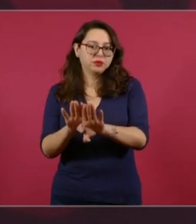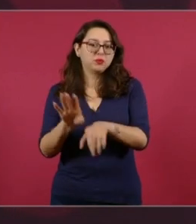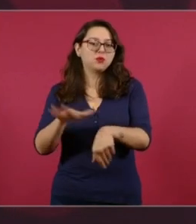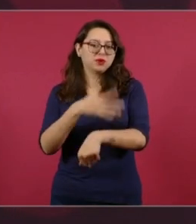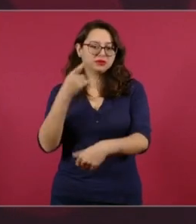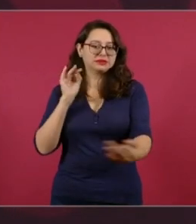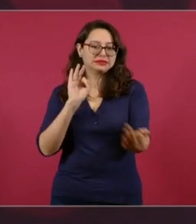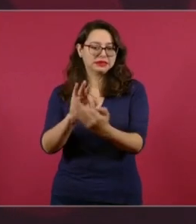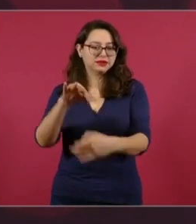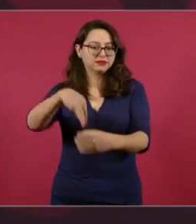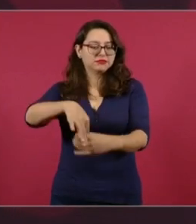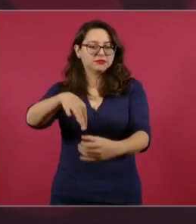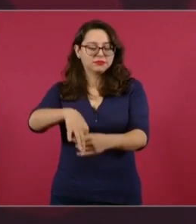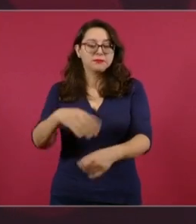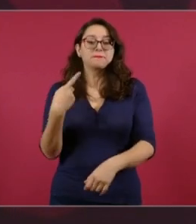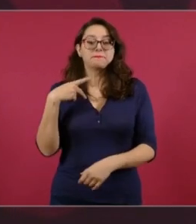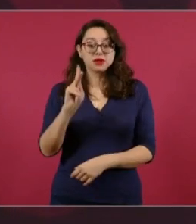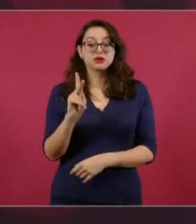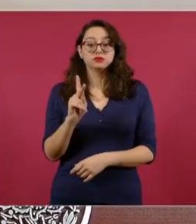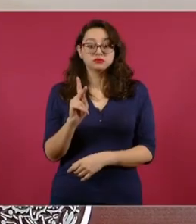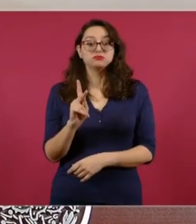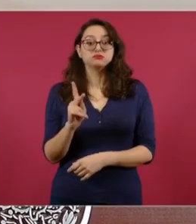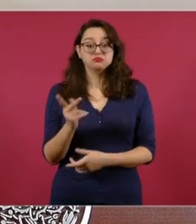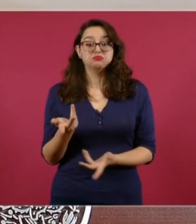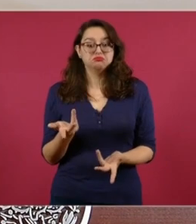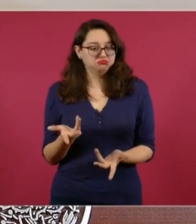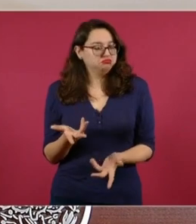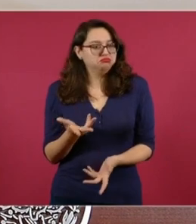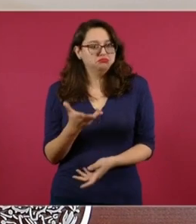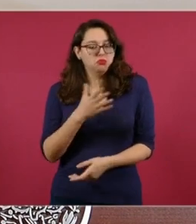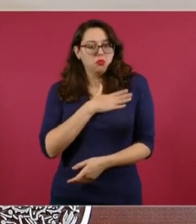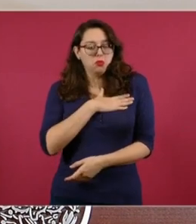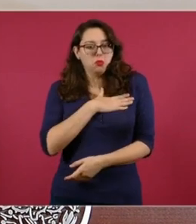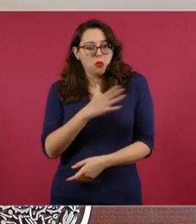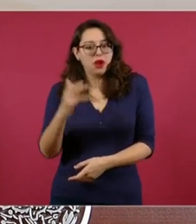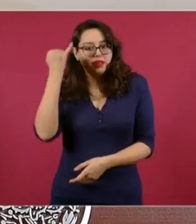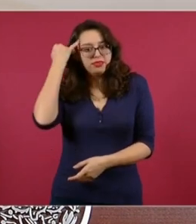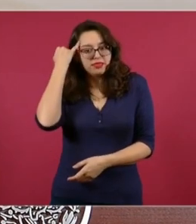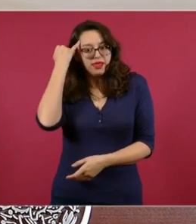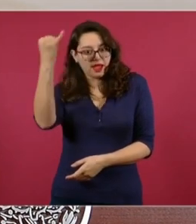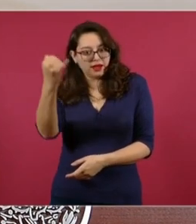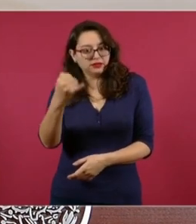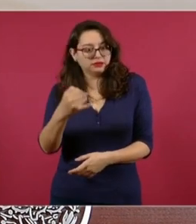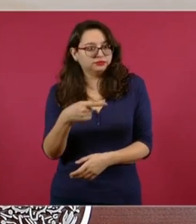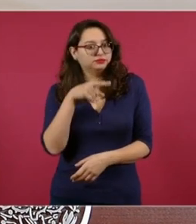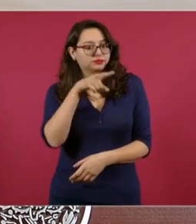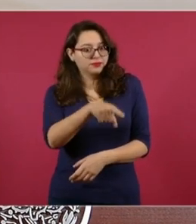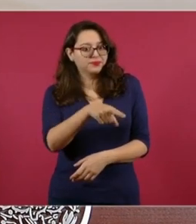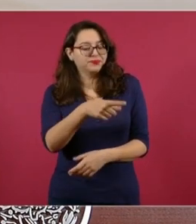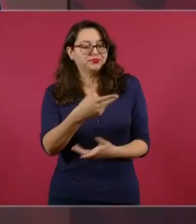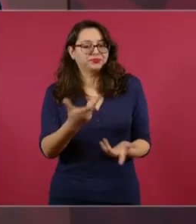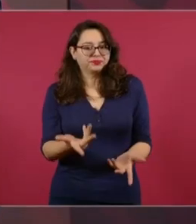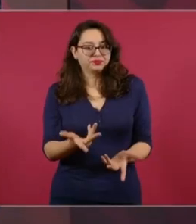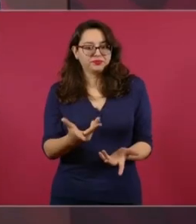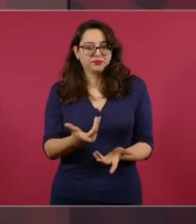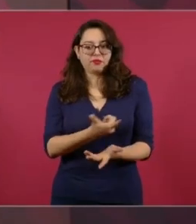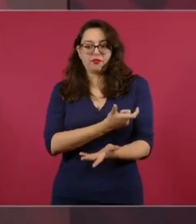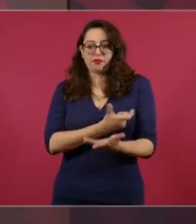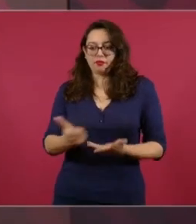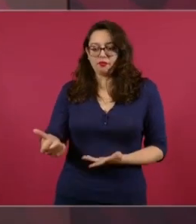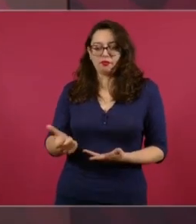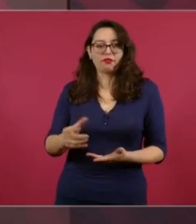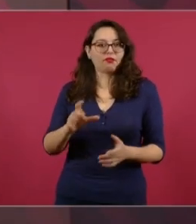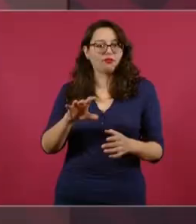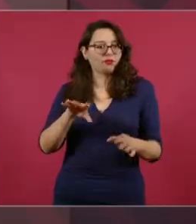está por cerrar la operación, pero sí fue un buen paso. Y le agradecemos a los de la COFECE también.